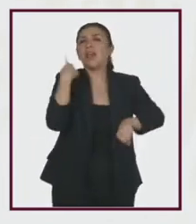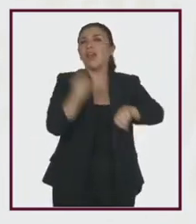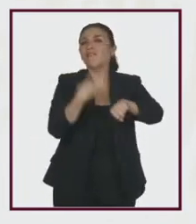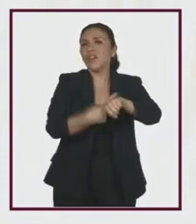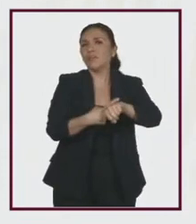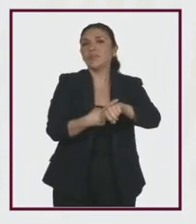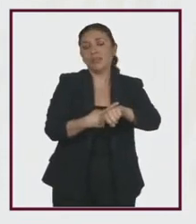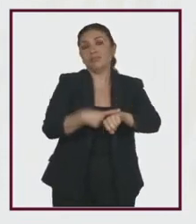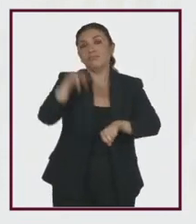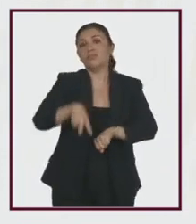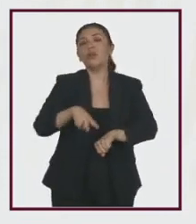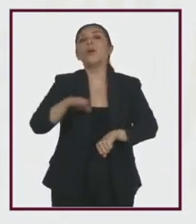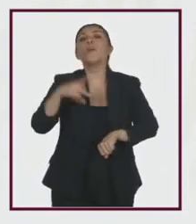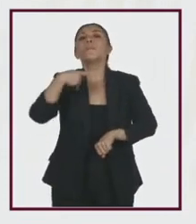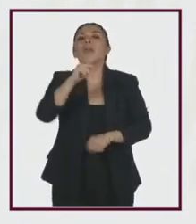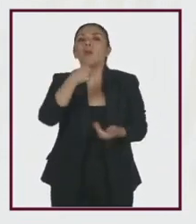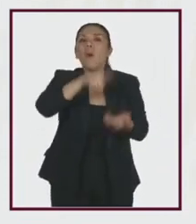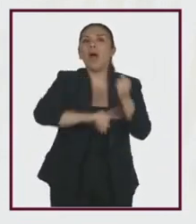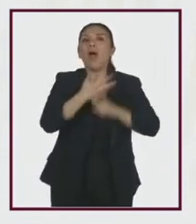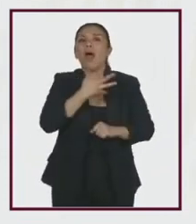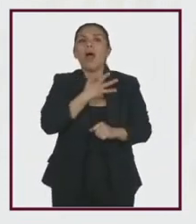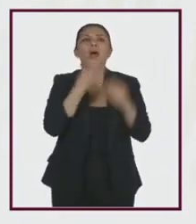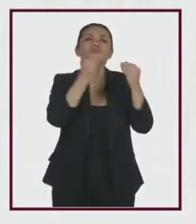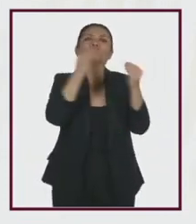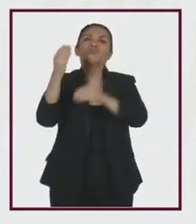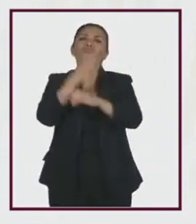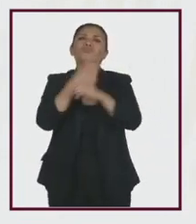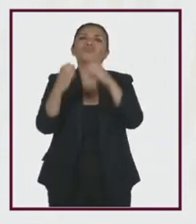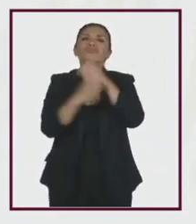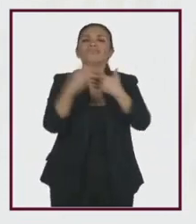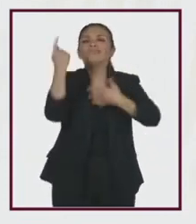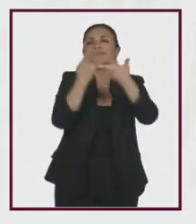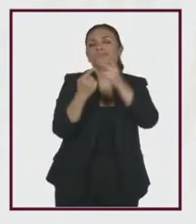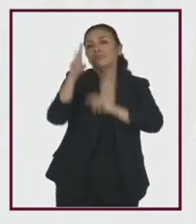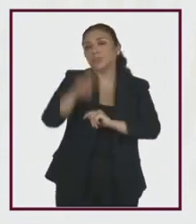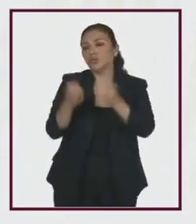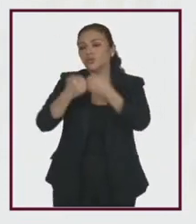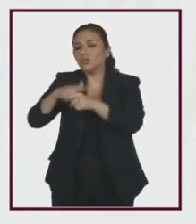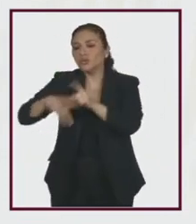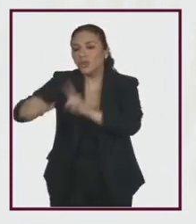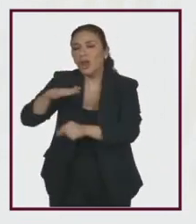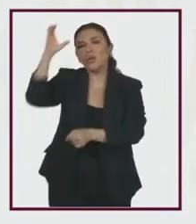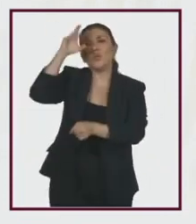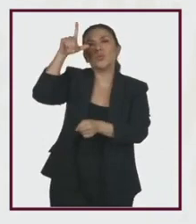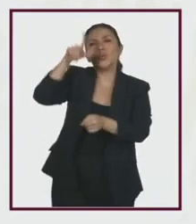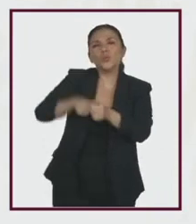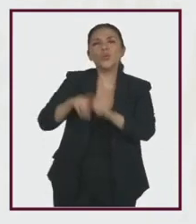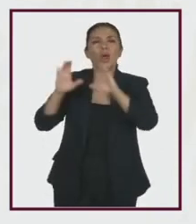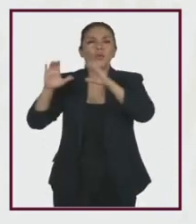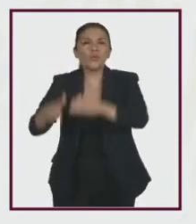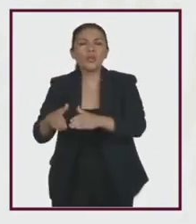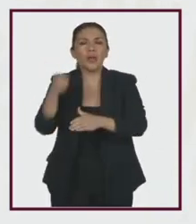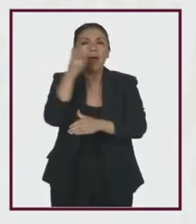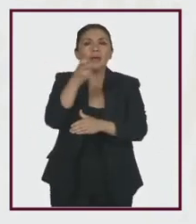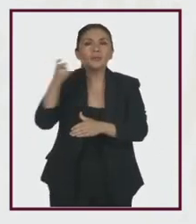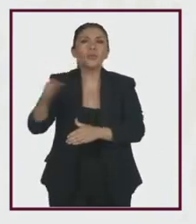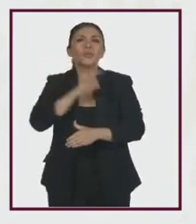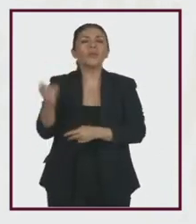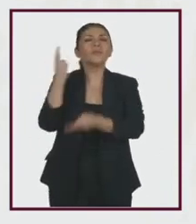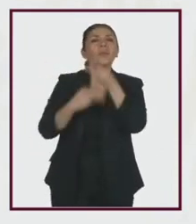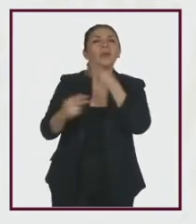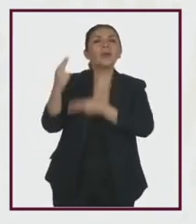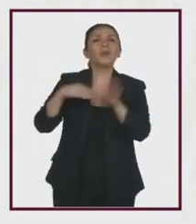como tal, pero influyen muchísimas cosas que desde la sociedad, desde la cultura y desde la comunidad pueden ir